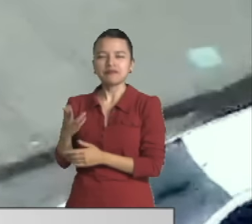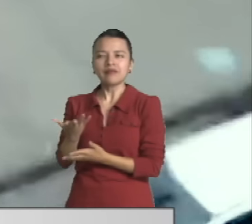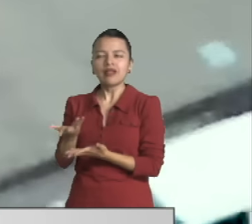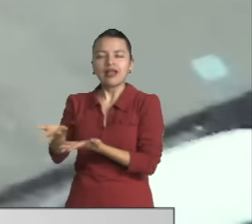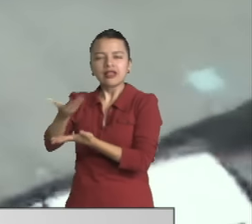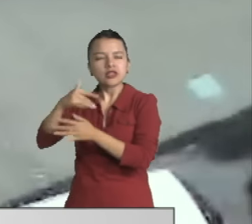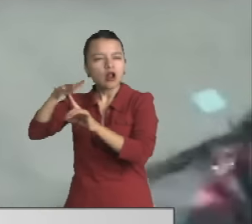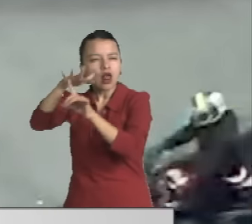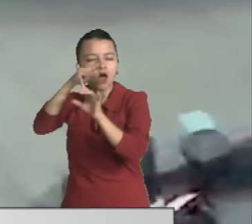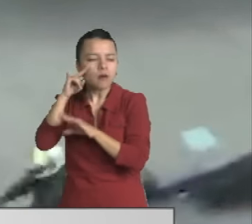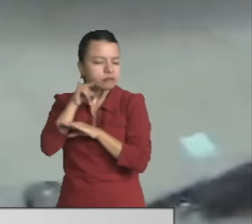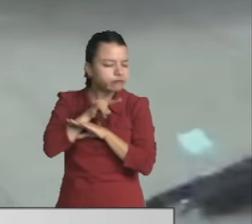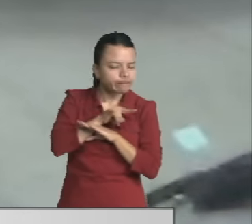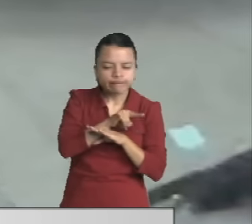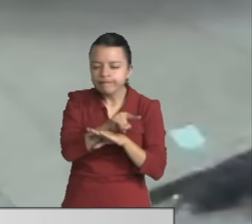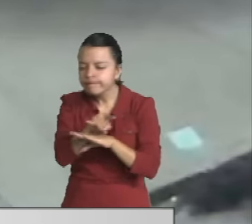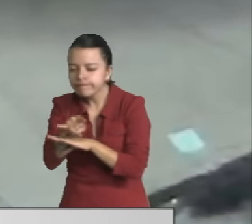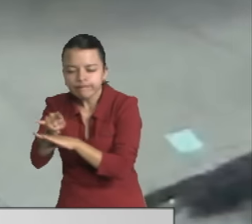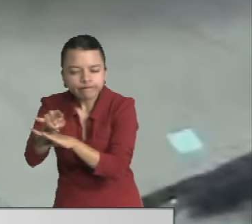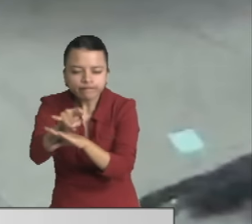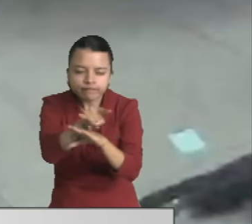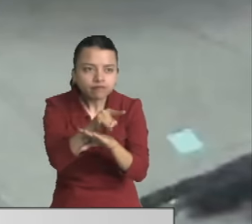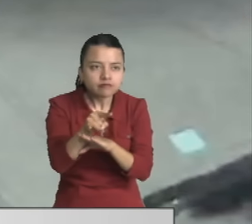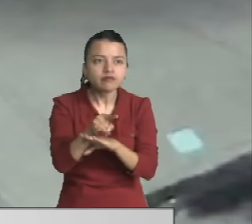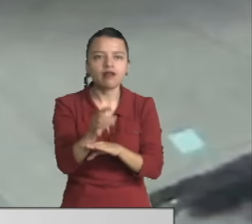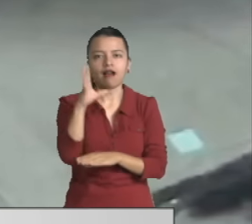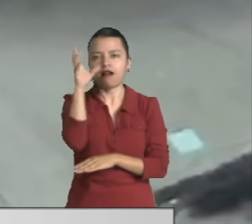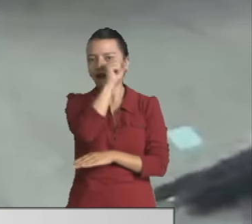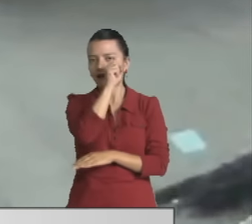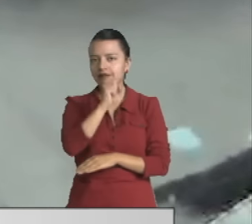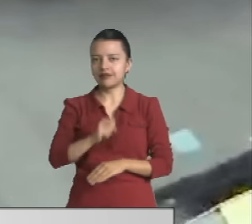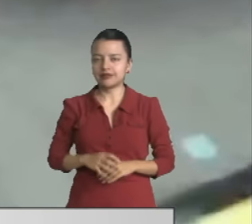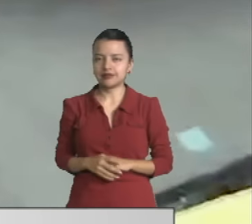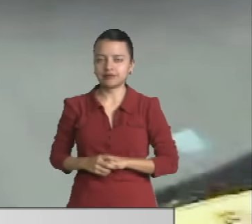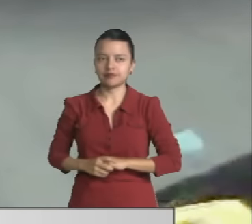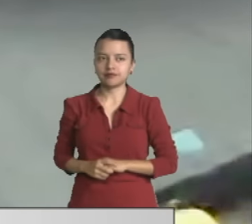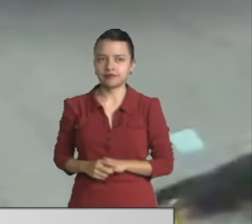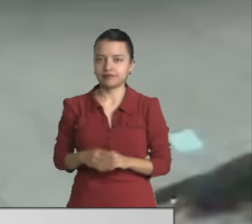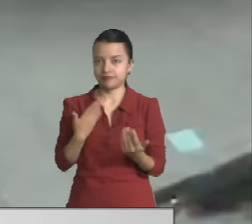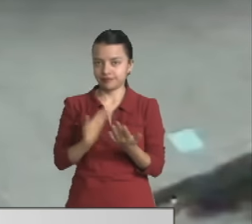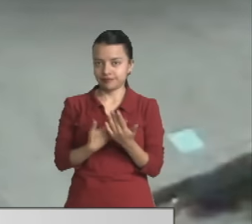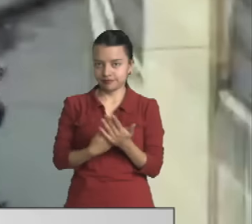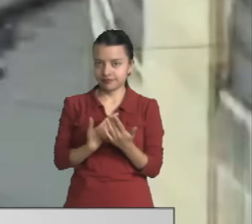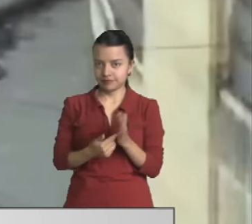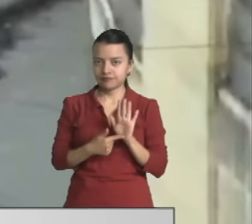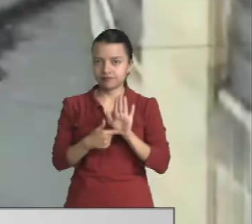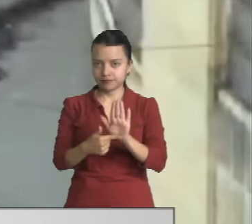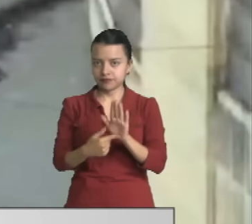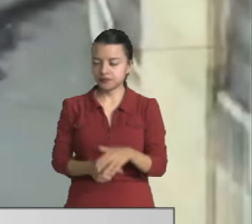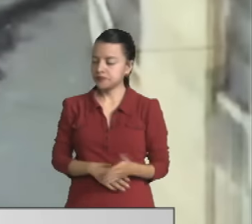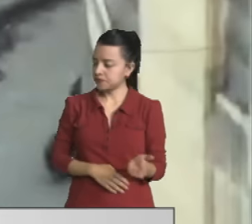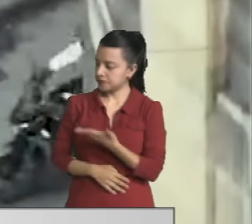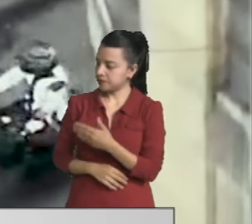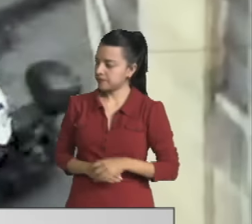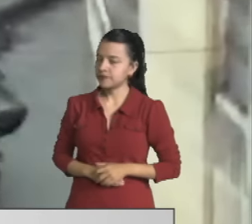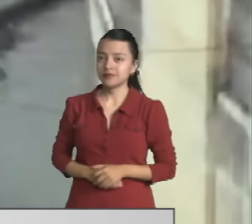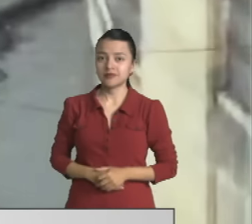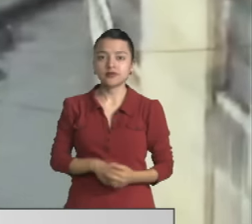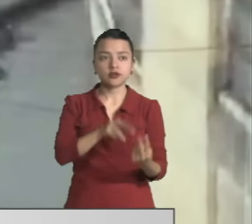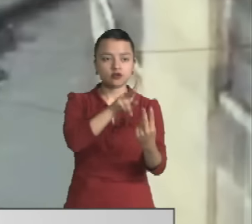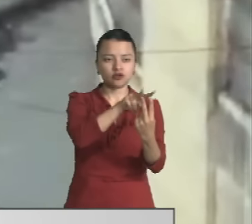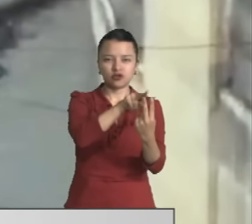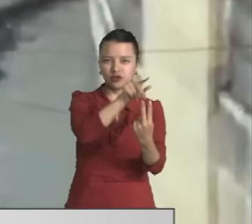país para desarticular bandas criminales y delincuenciales. Evidenciamos dos ciudadanos extranjeros que estaban